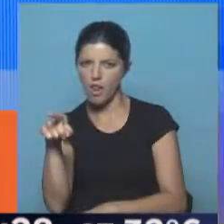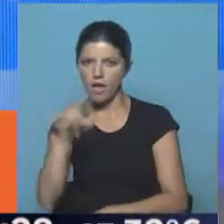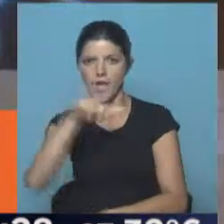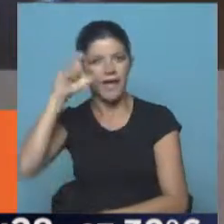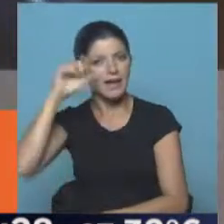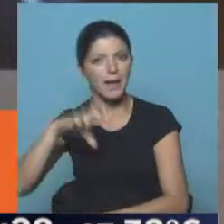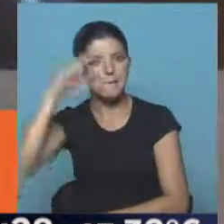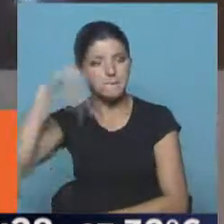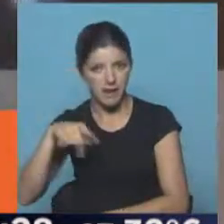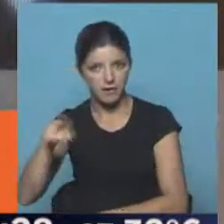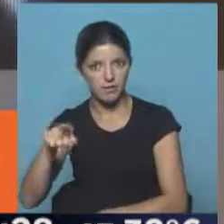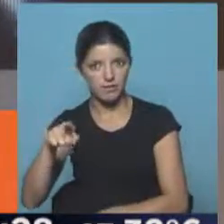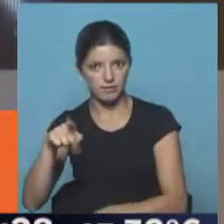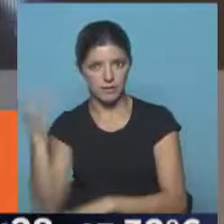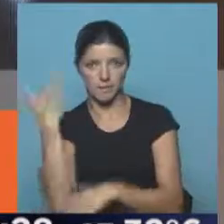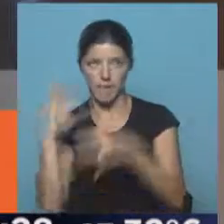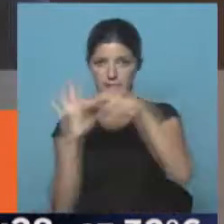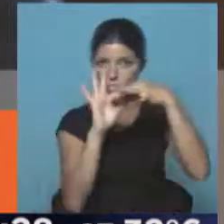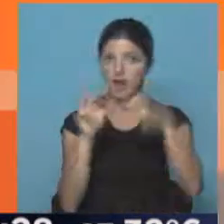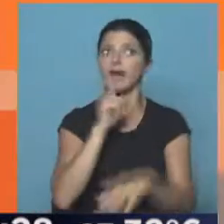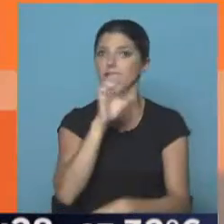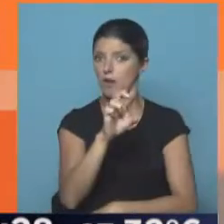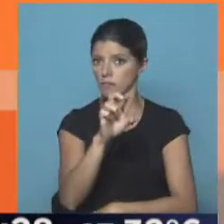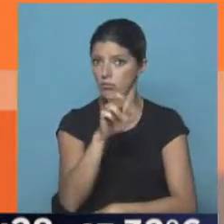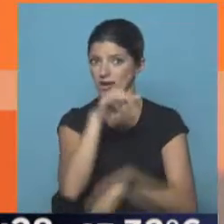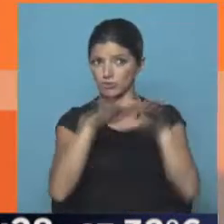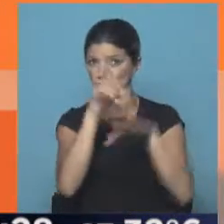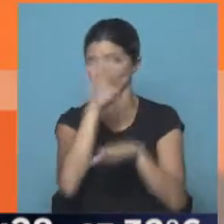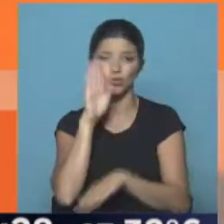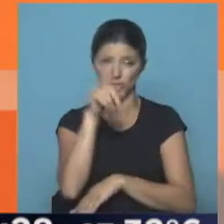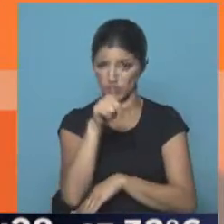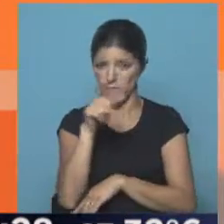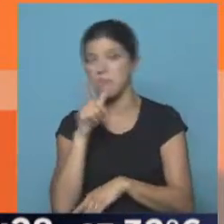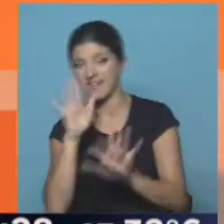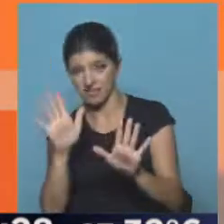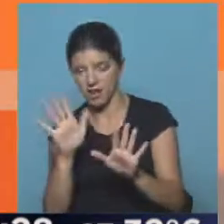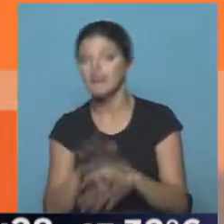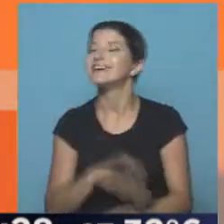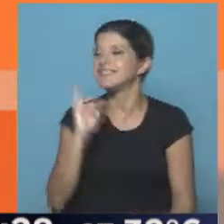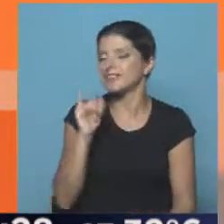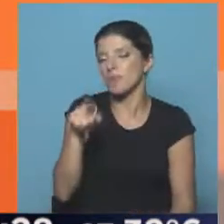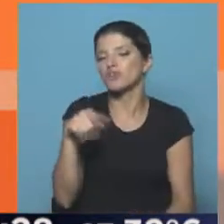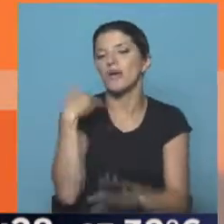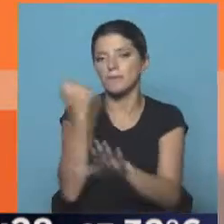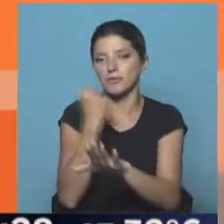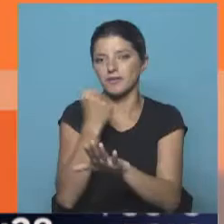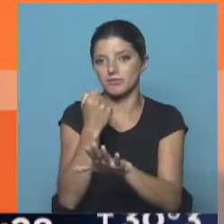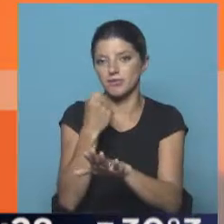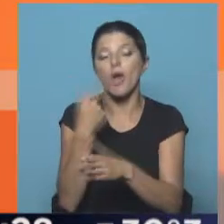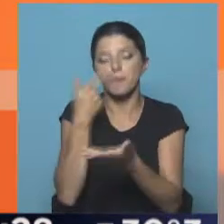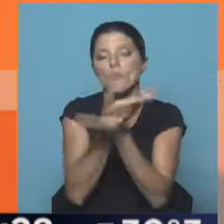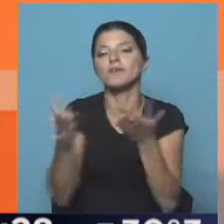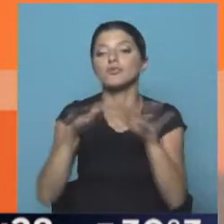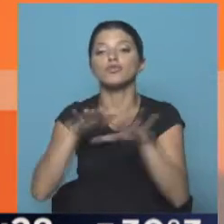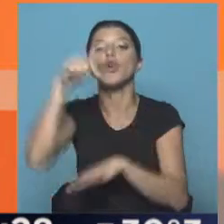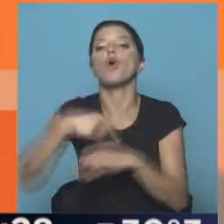que pasó con Trump en Estados Unidos. Exactamente. En este caso, ¿no? Entonces ese título me parece que define al momento una situación de cómo